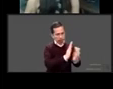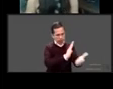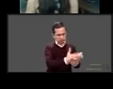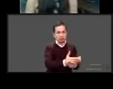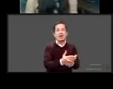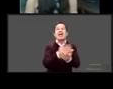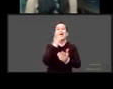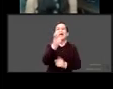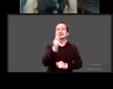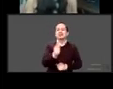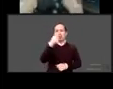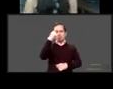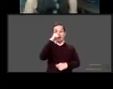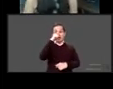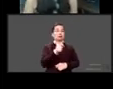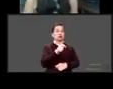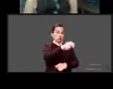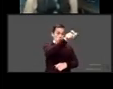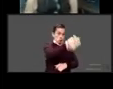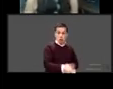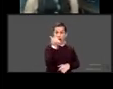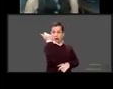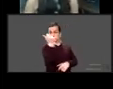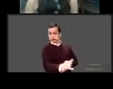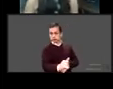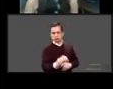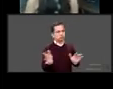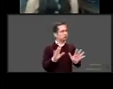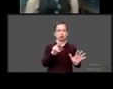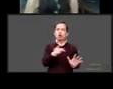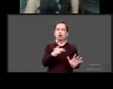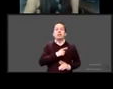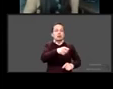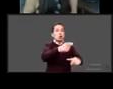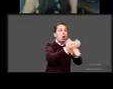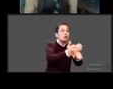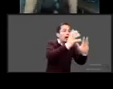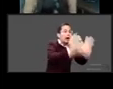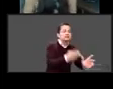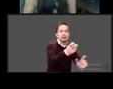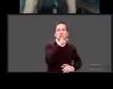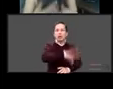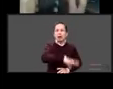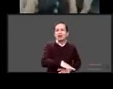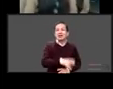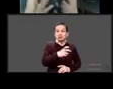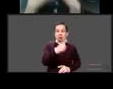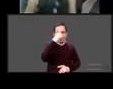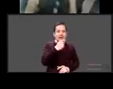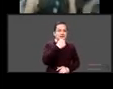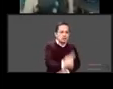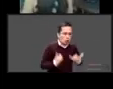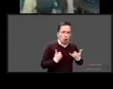no asumir que esa persona lo es, va a mejorar la forma en que nos comunicamos. Y háganlo también con personas adultas, ¿no? Ya me decís, me